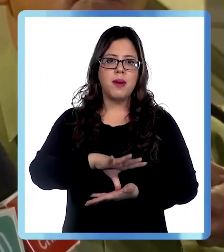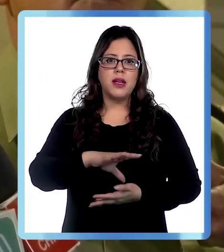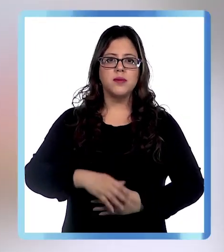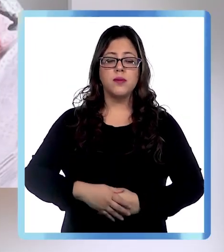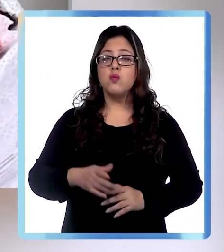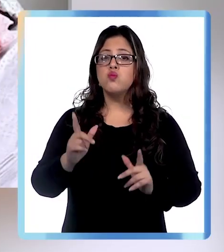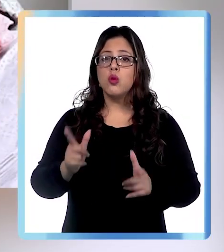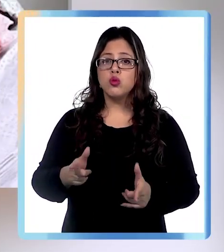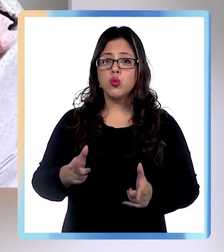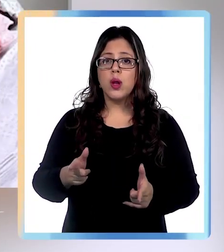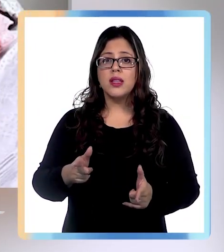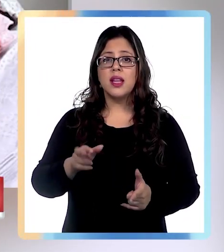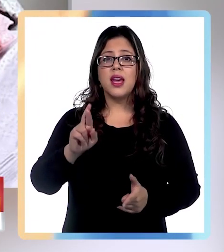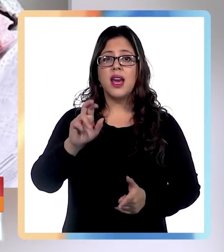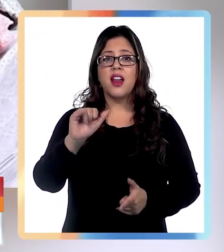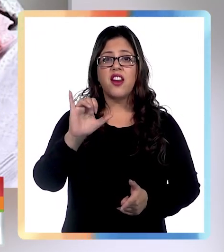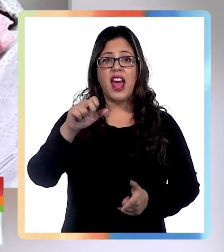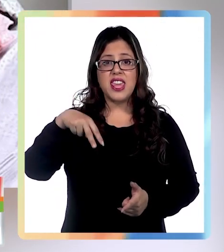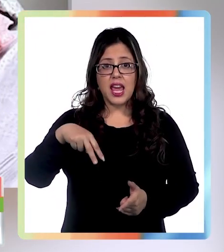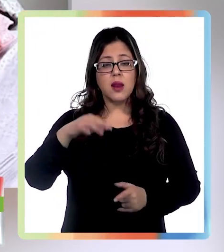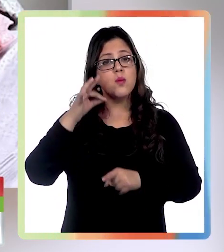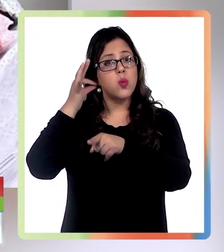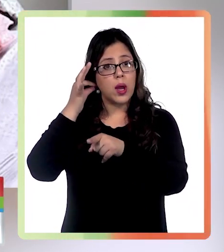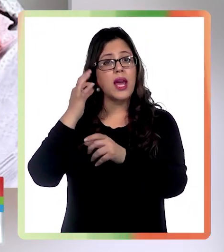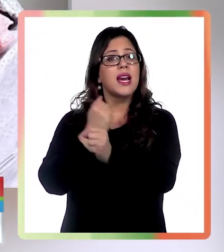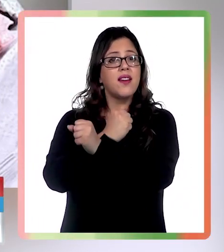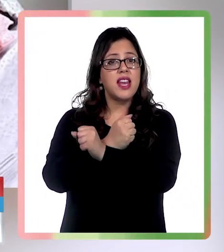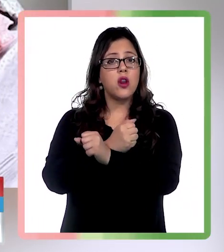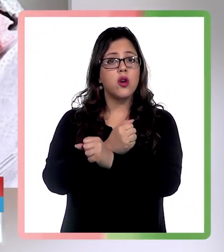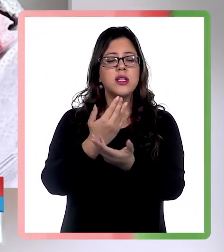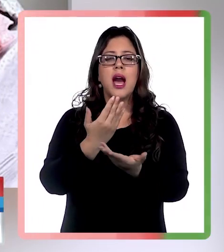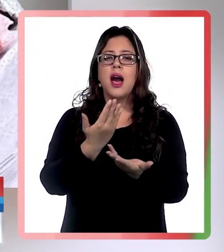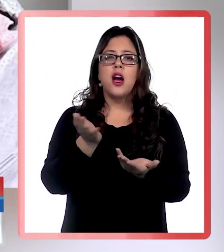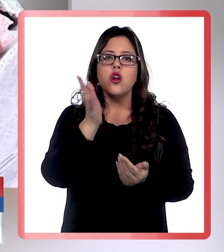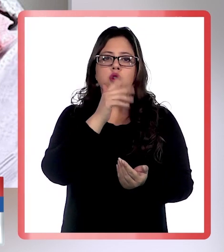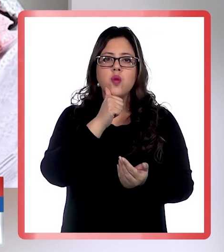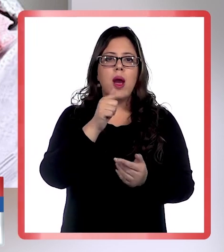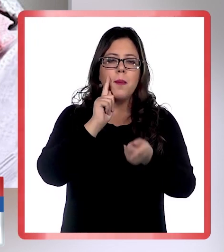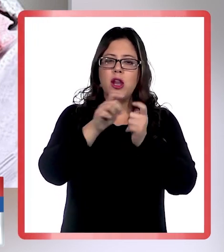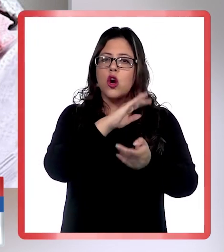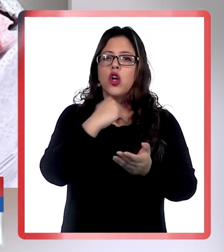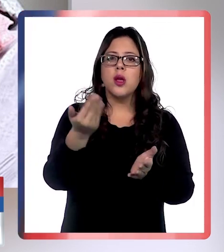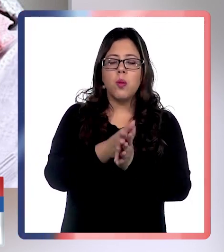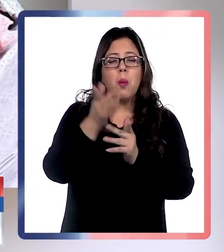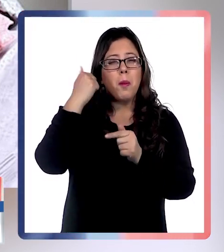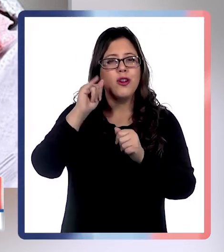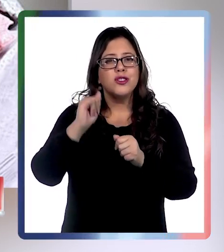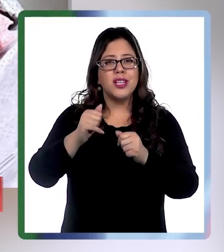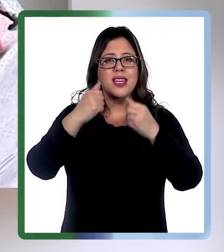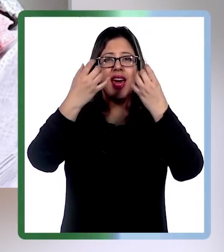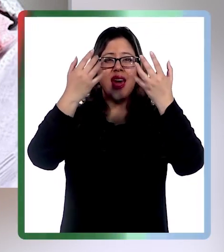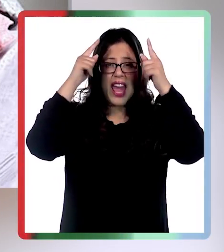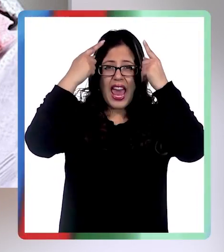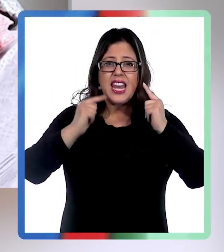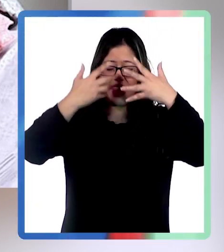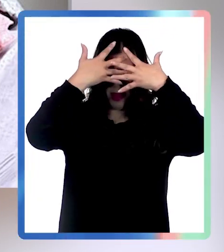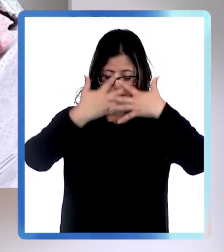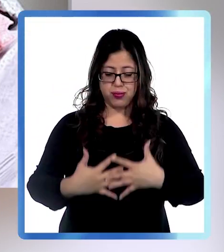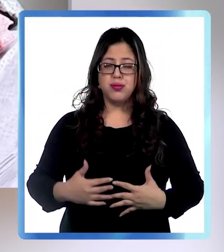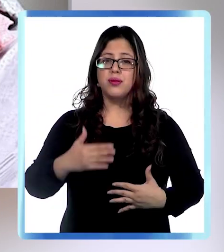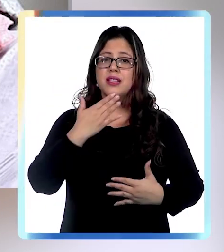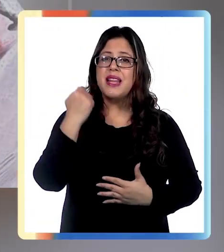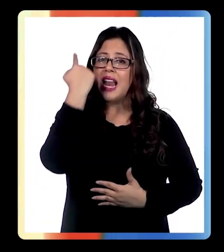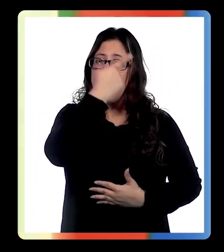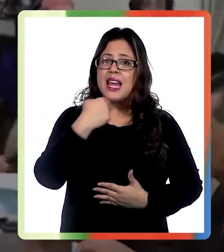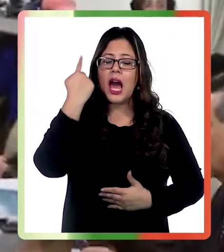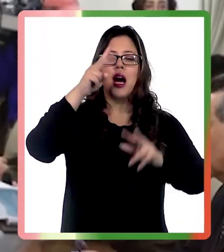nacional afortunadamente rayén curi huil está fuera de riesgo vital pero tiene heridas en todo su cuerpo e incluso en